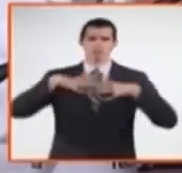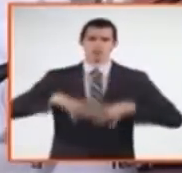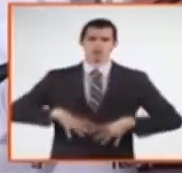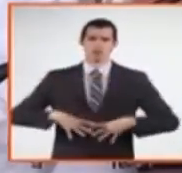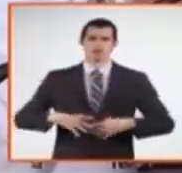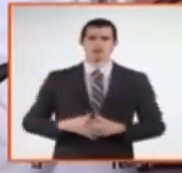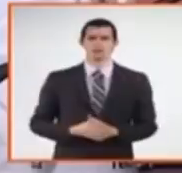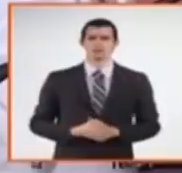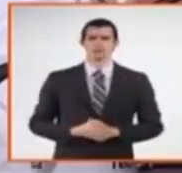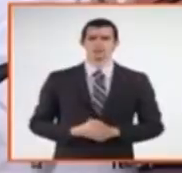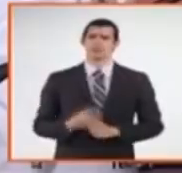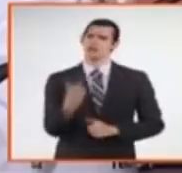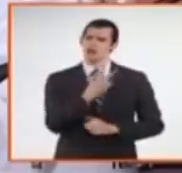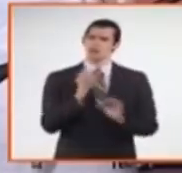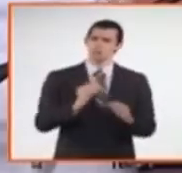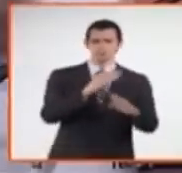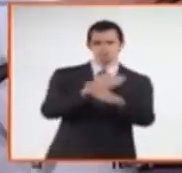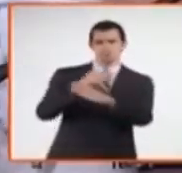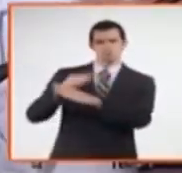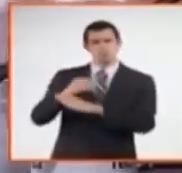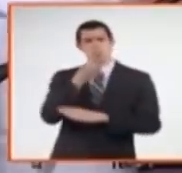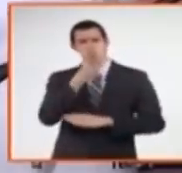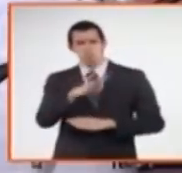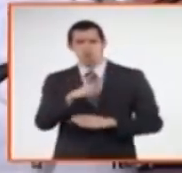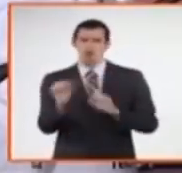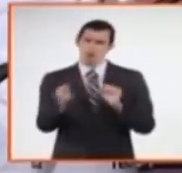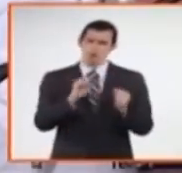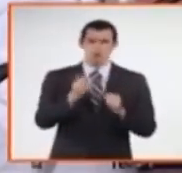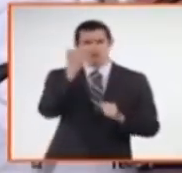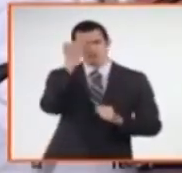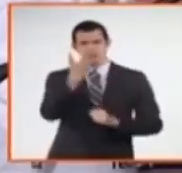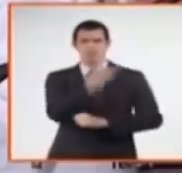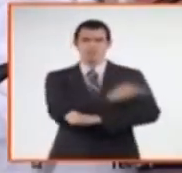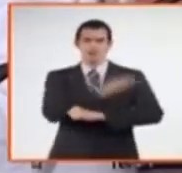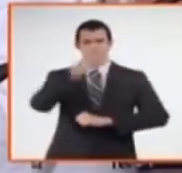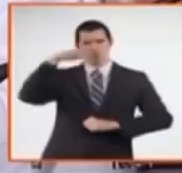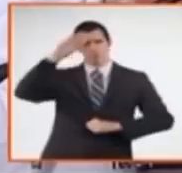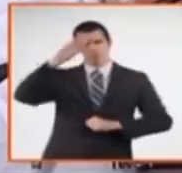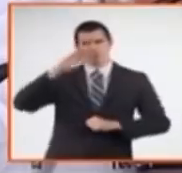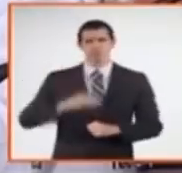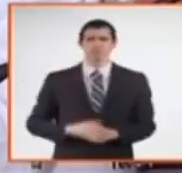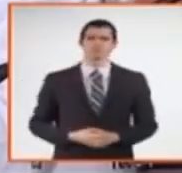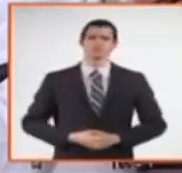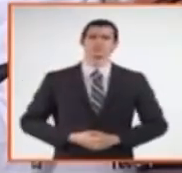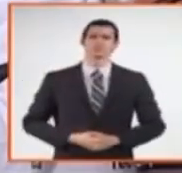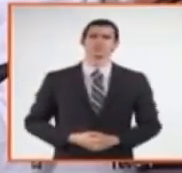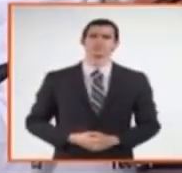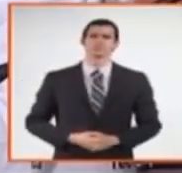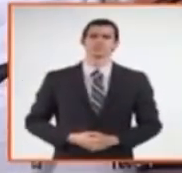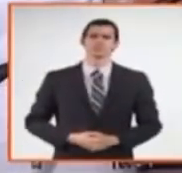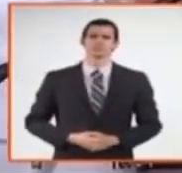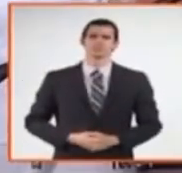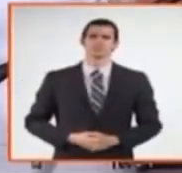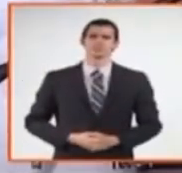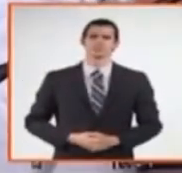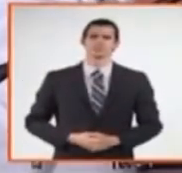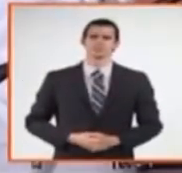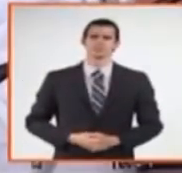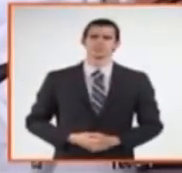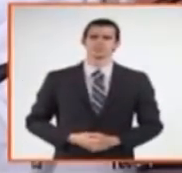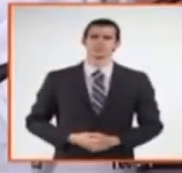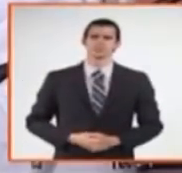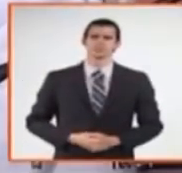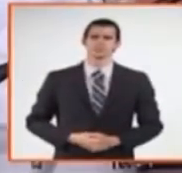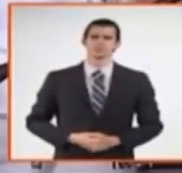encontrar la transmisión pero también me dicen te dé suficiente mencionaba la vacuna sobrará